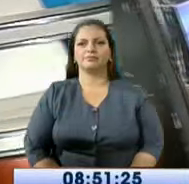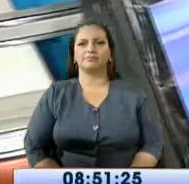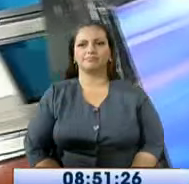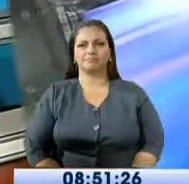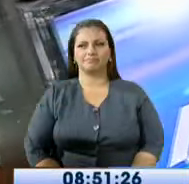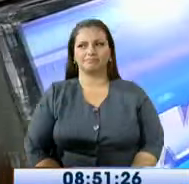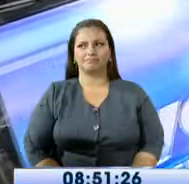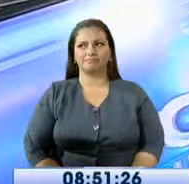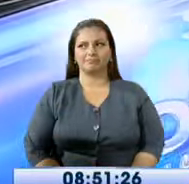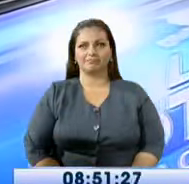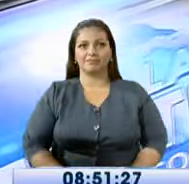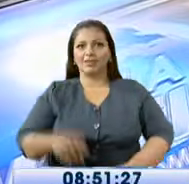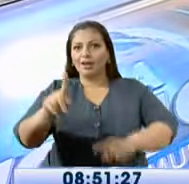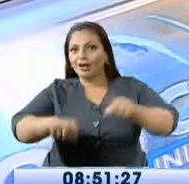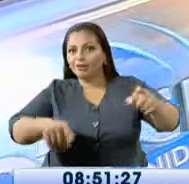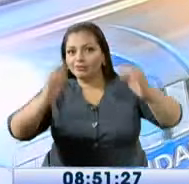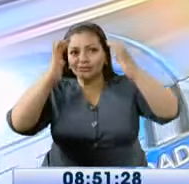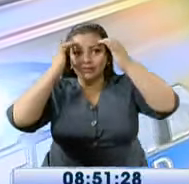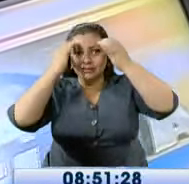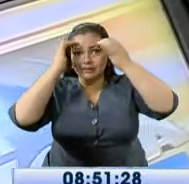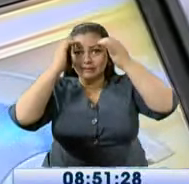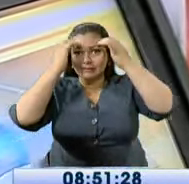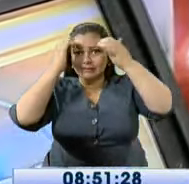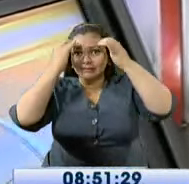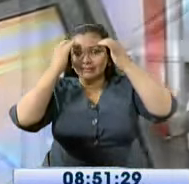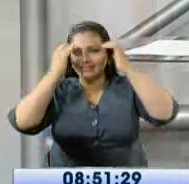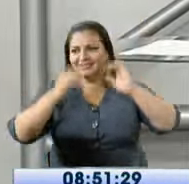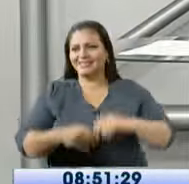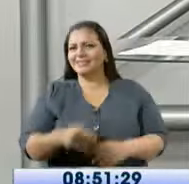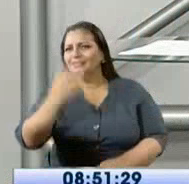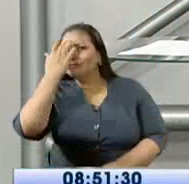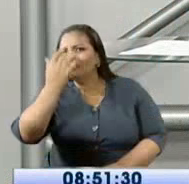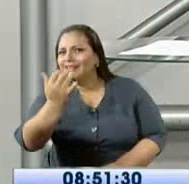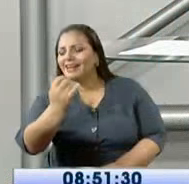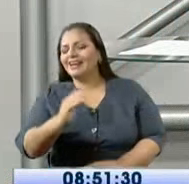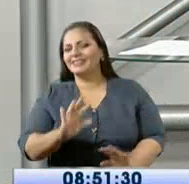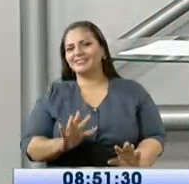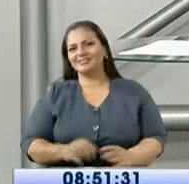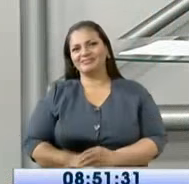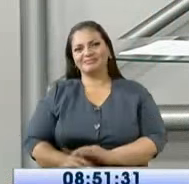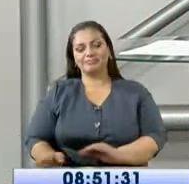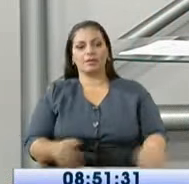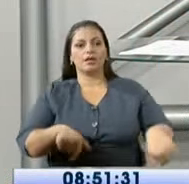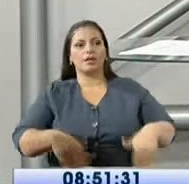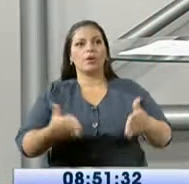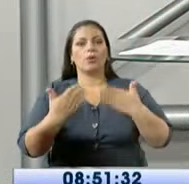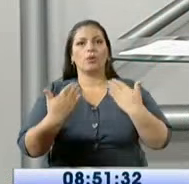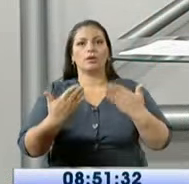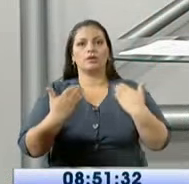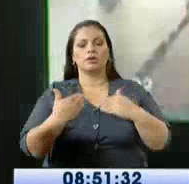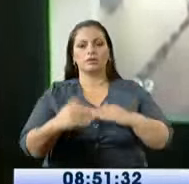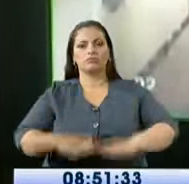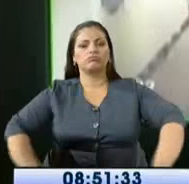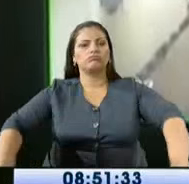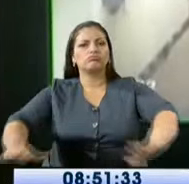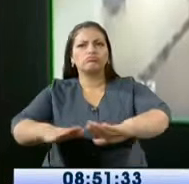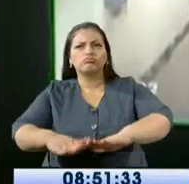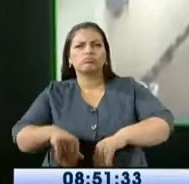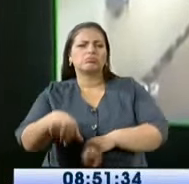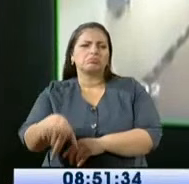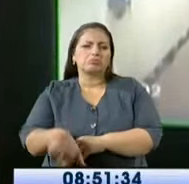Hay muchos preocupados en este estudio. En un sector de Guayaquil, un par de delincuentes robaron en una tienda. No les